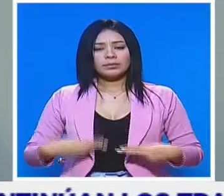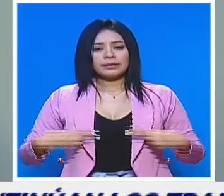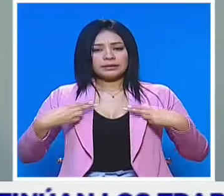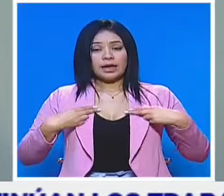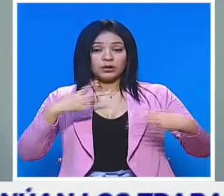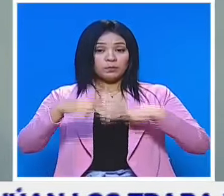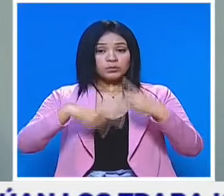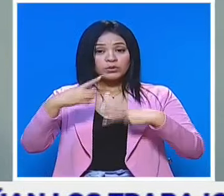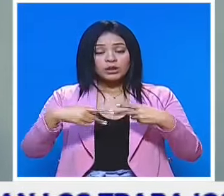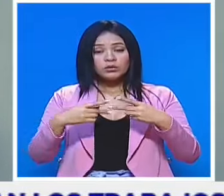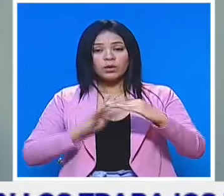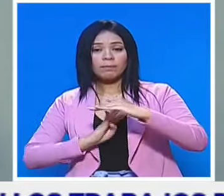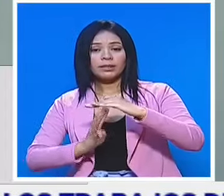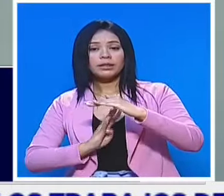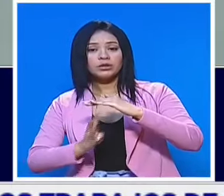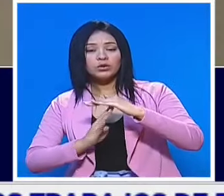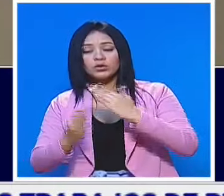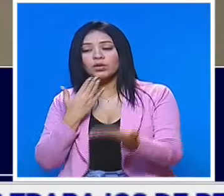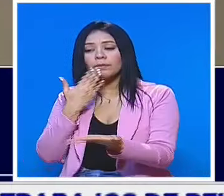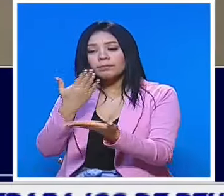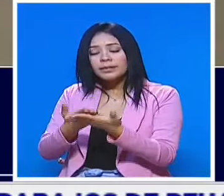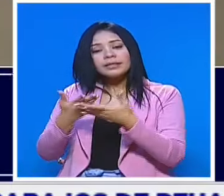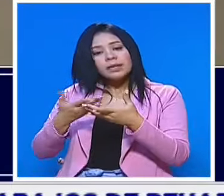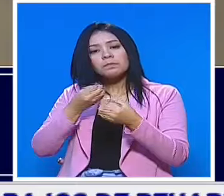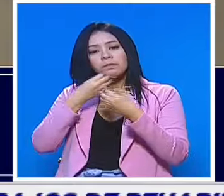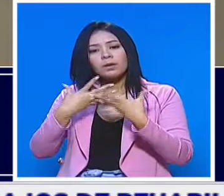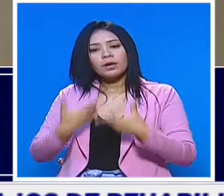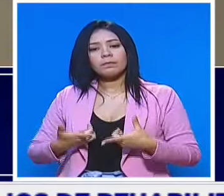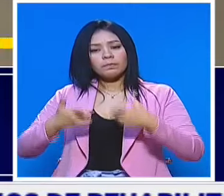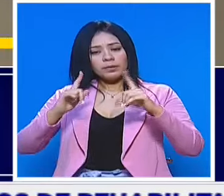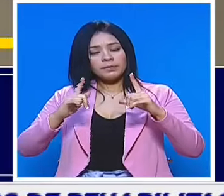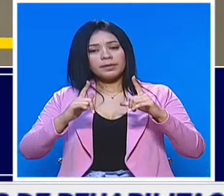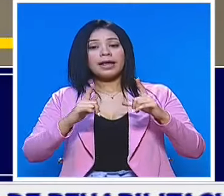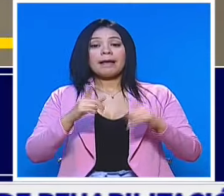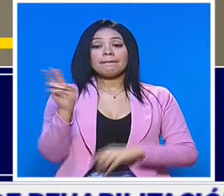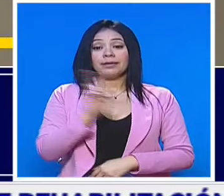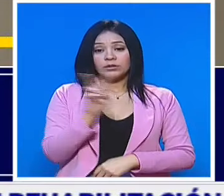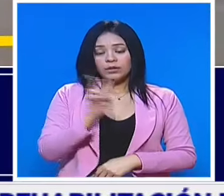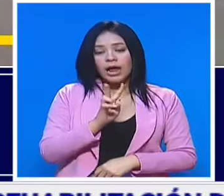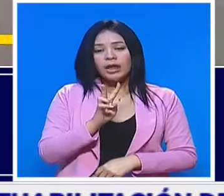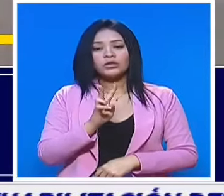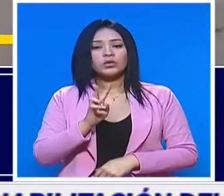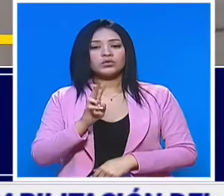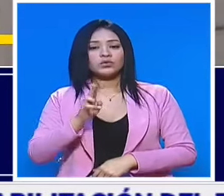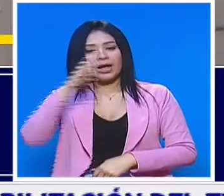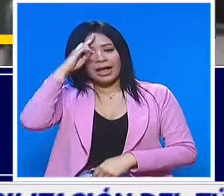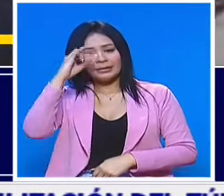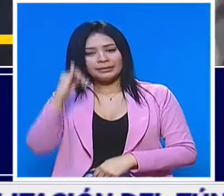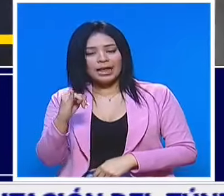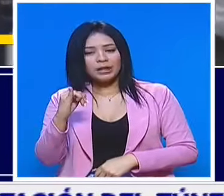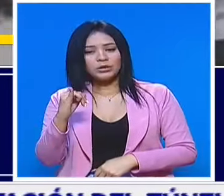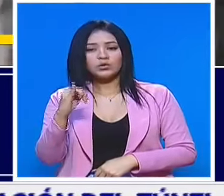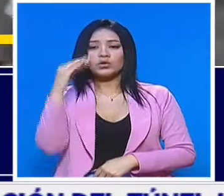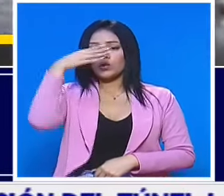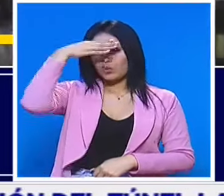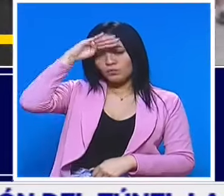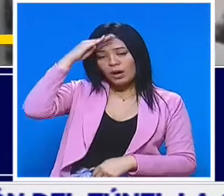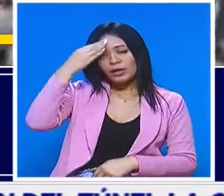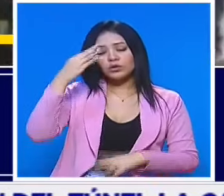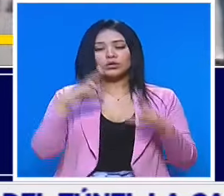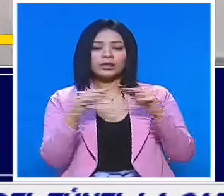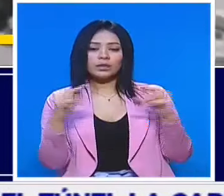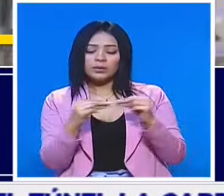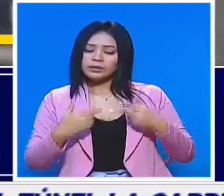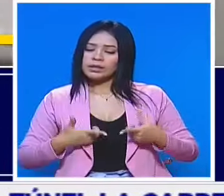proceso migratorio le otorga la posibilidad a los venezolanos, cubanos, haitianos y nicaragüenses. Hay un permiso para ingresar legalmente a